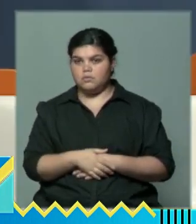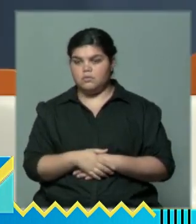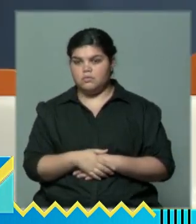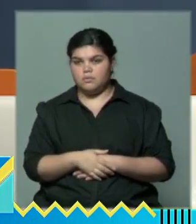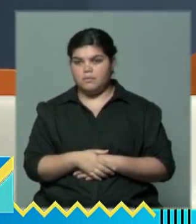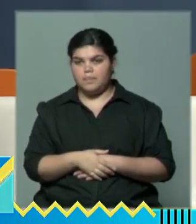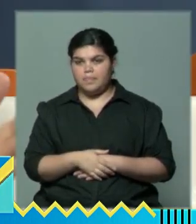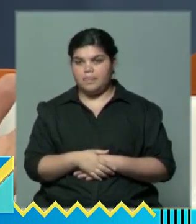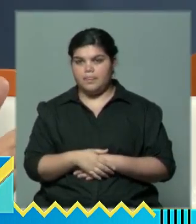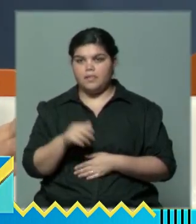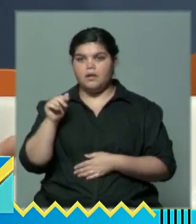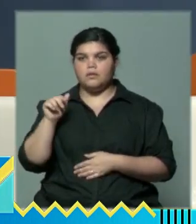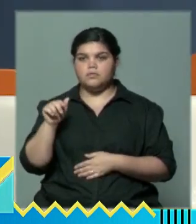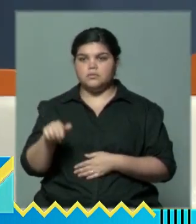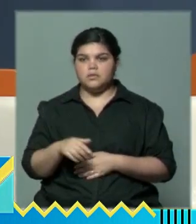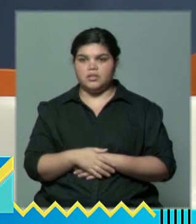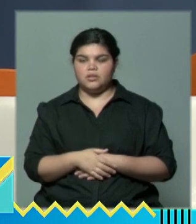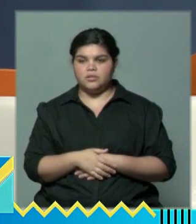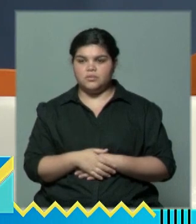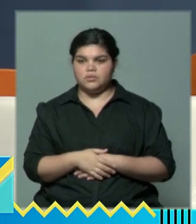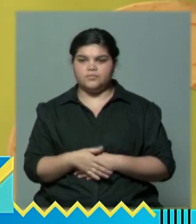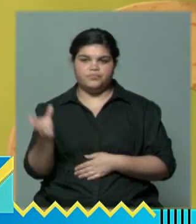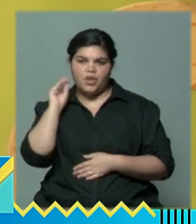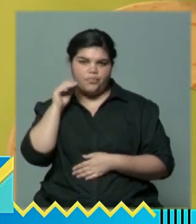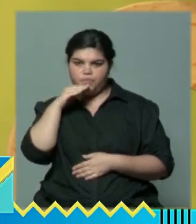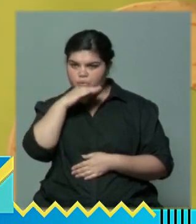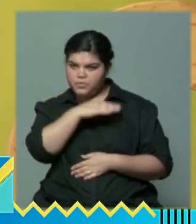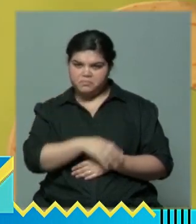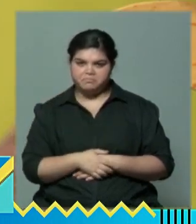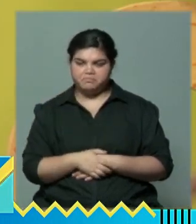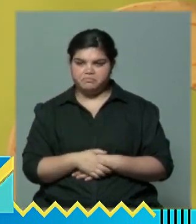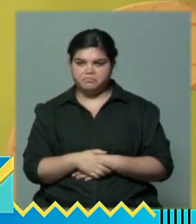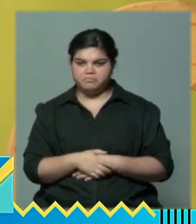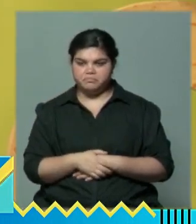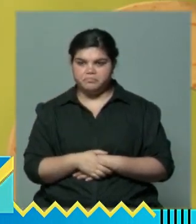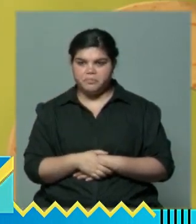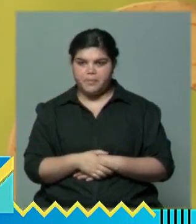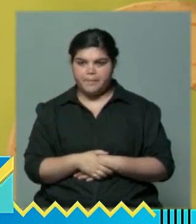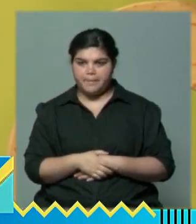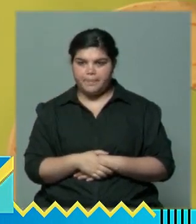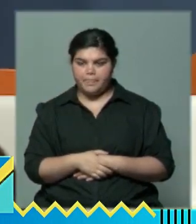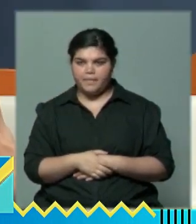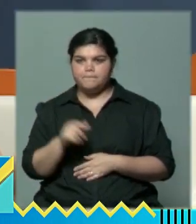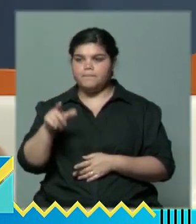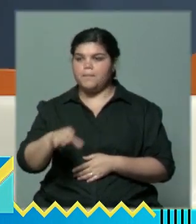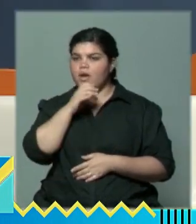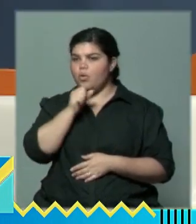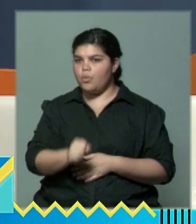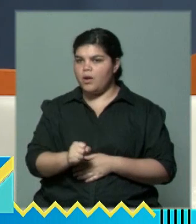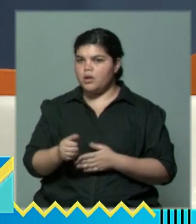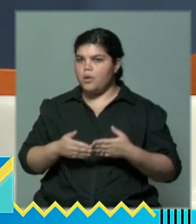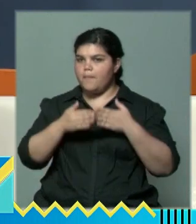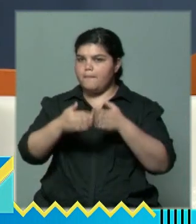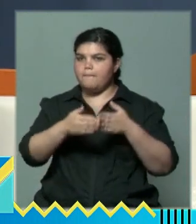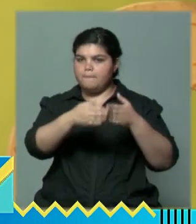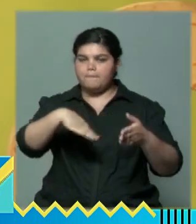socialista. No, por Maduro favor. dice el régimen boliviano, dice Lo que que es diga, socialista. lo que diga Maduro corre por cuenta de Maduro. O todos los cubanos que se tienen que ir en balsa a Miami. El